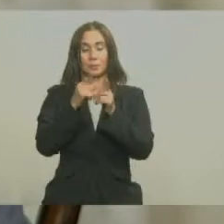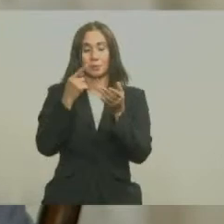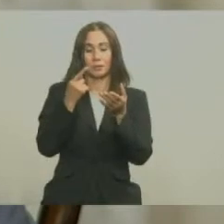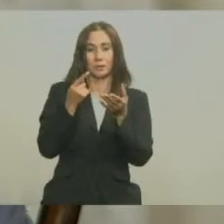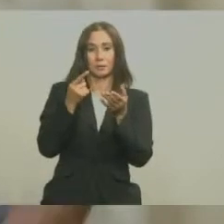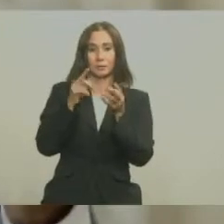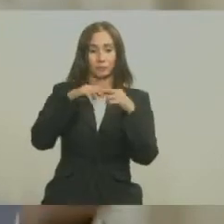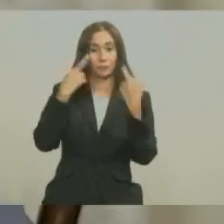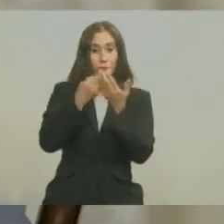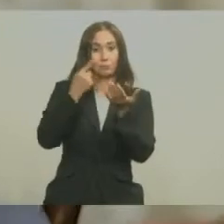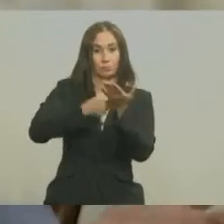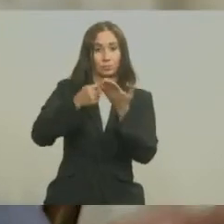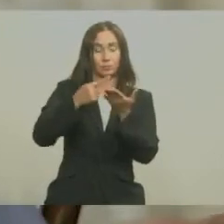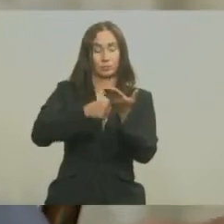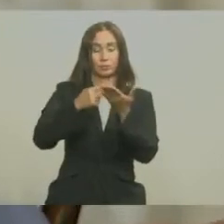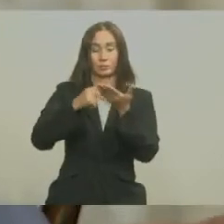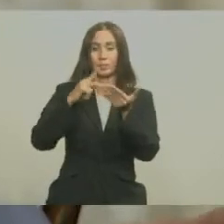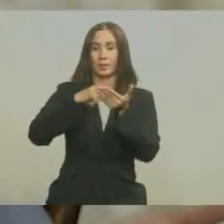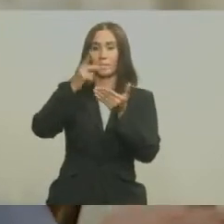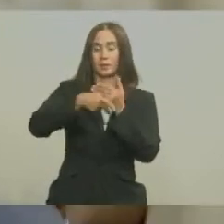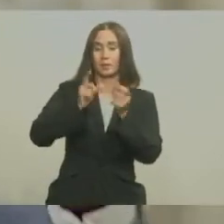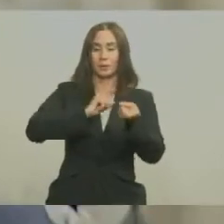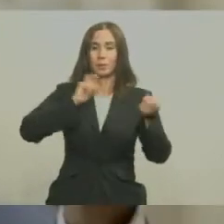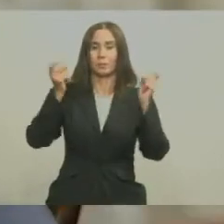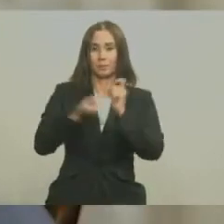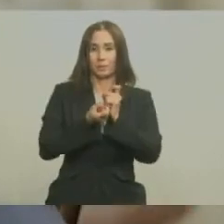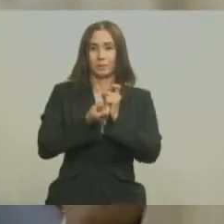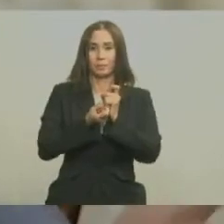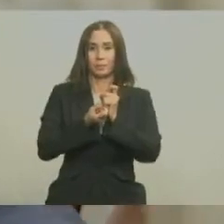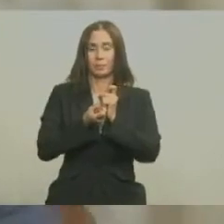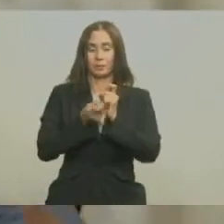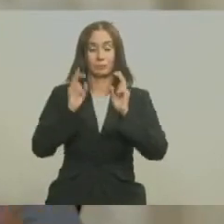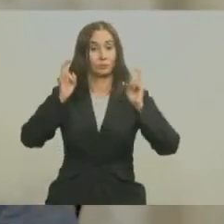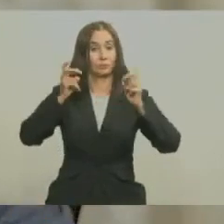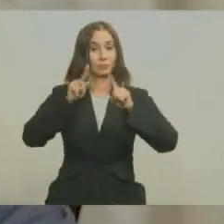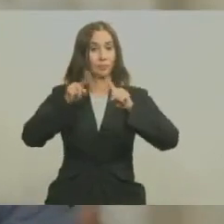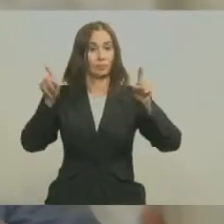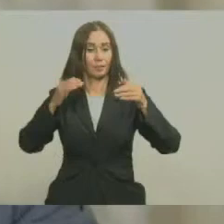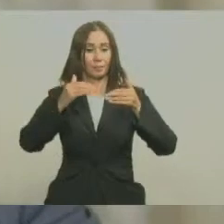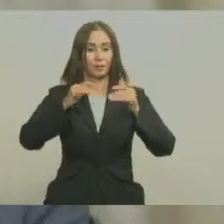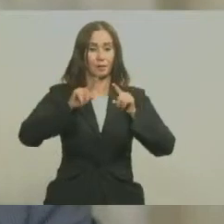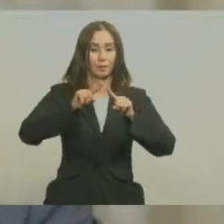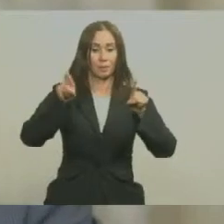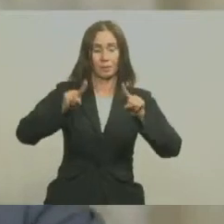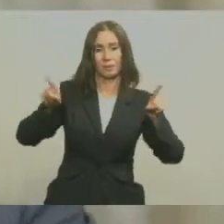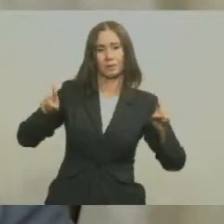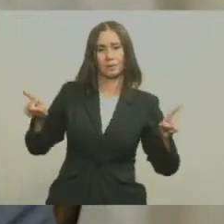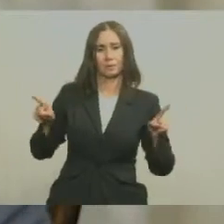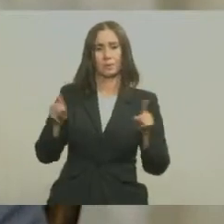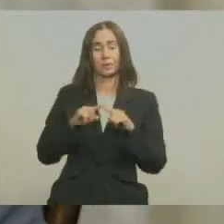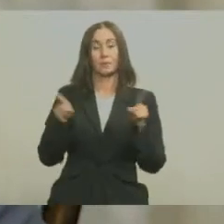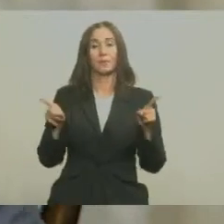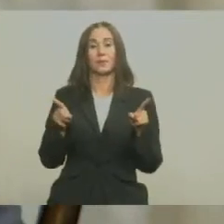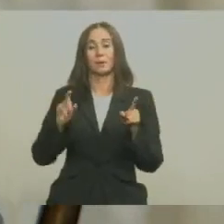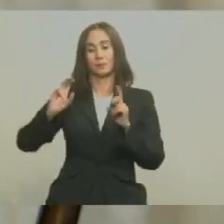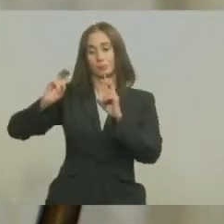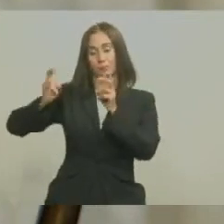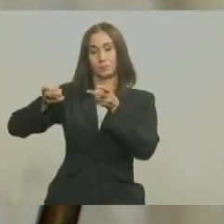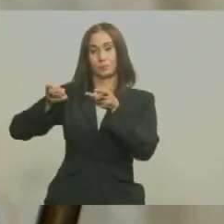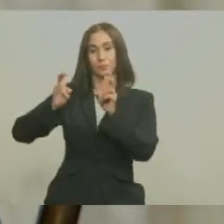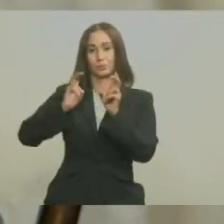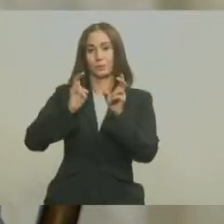discusión de ese proyecto, porque son temas separados. Uno tiene que ver con la legislación civil y el otro tiene